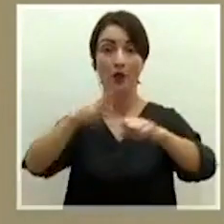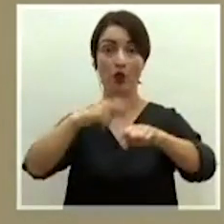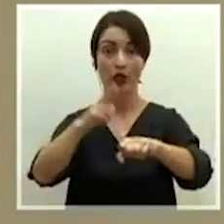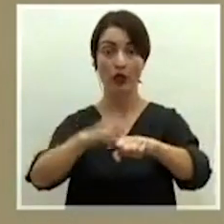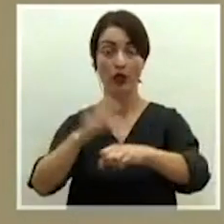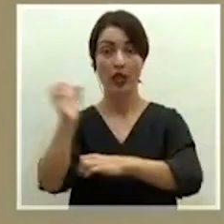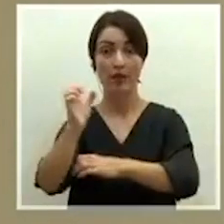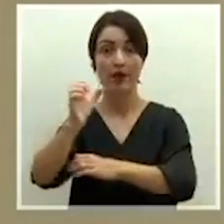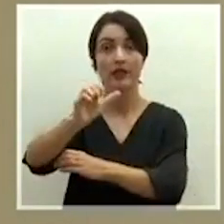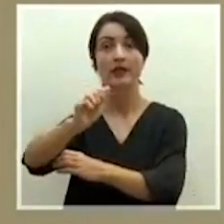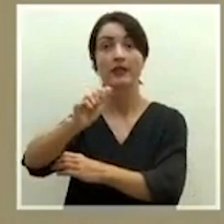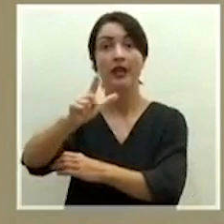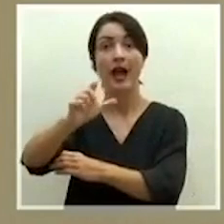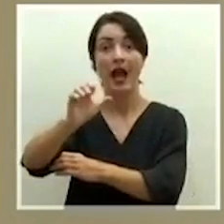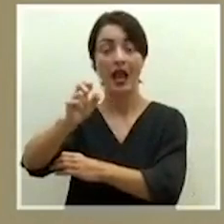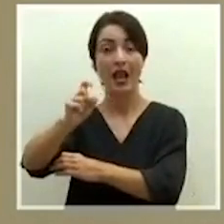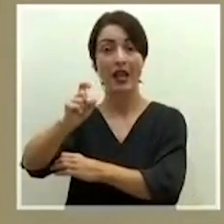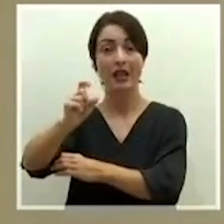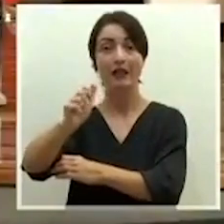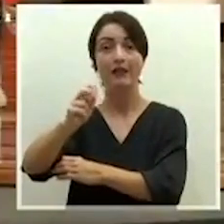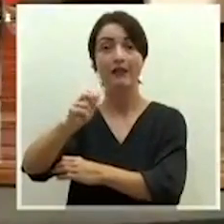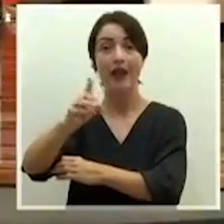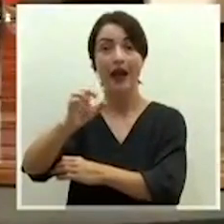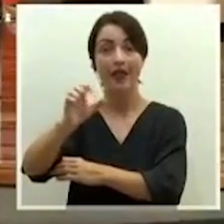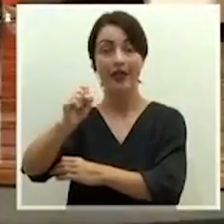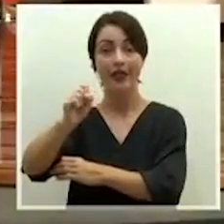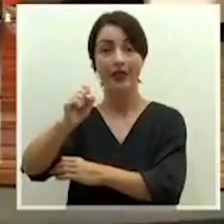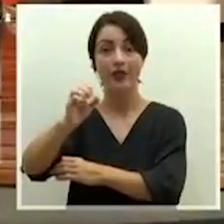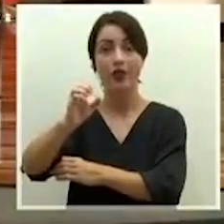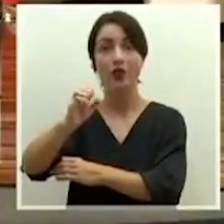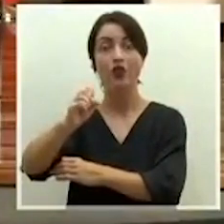don Alexander Solís. Muy buenas tardes, don Alexander.